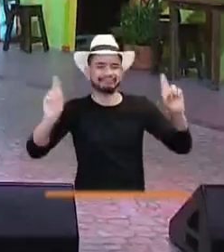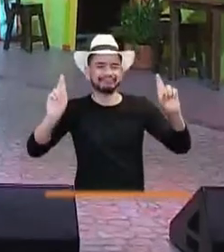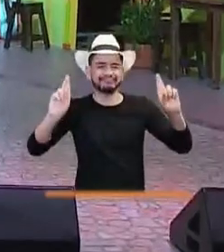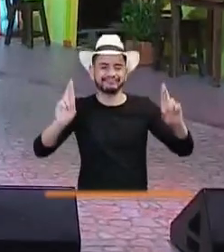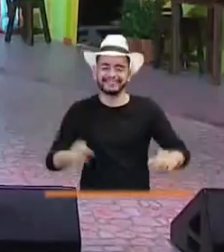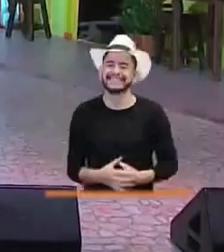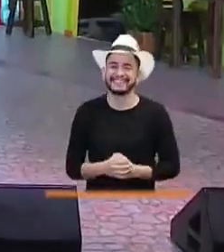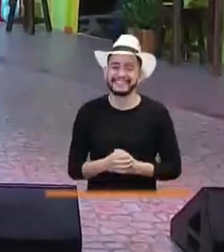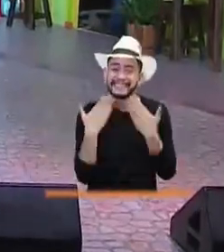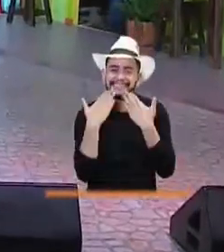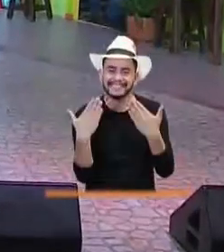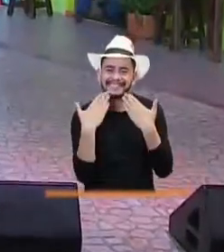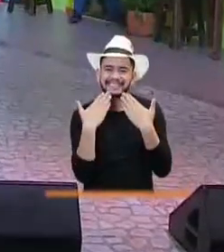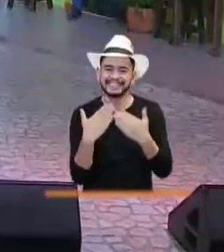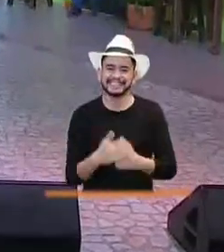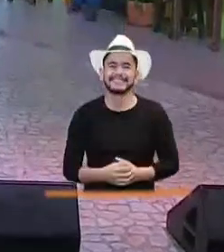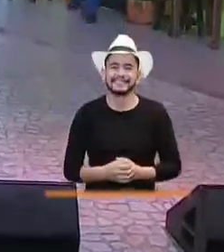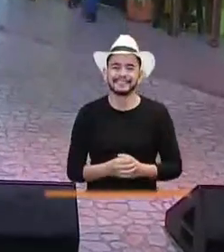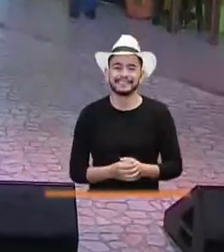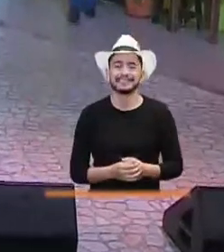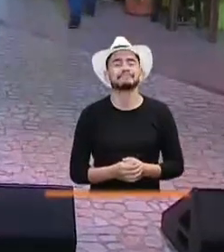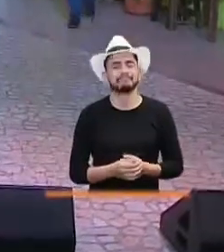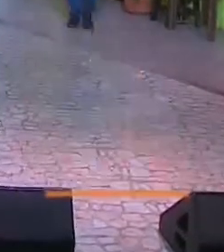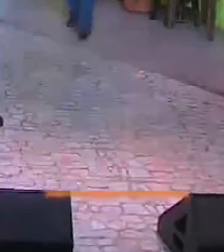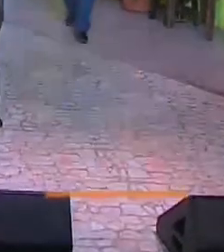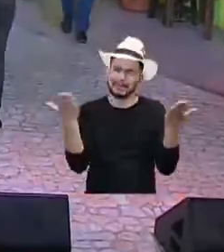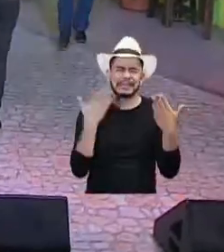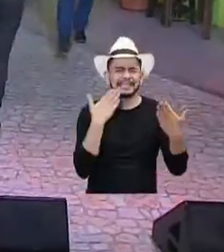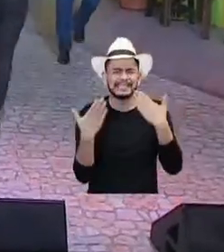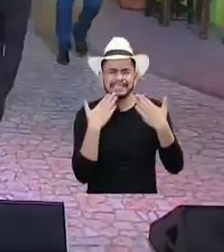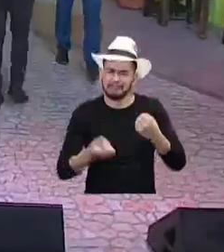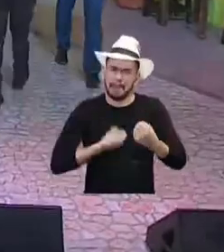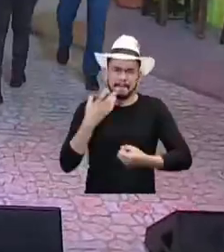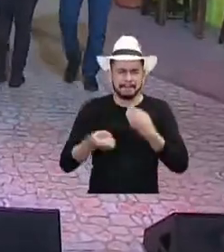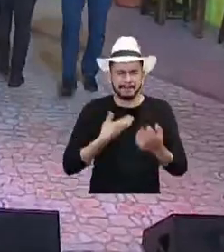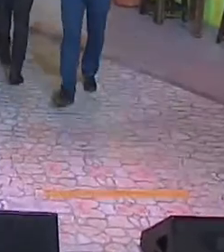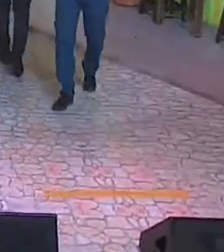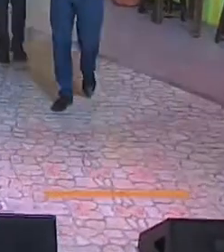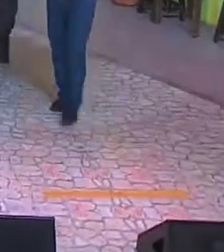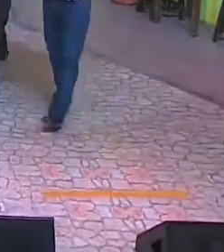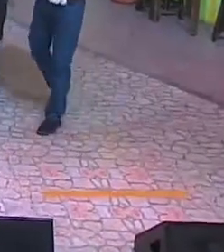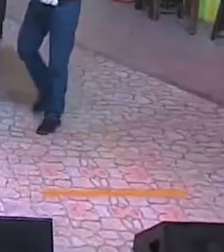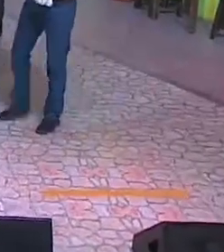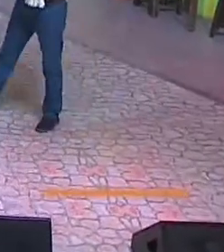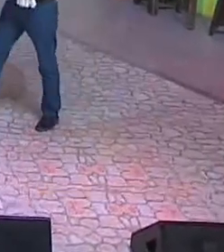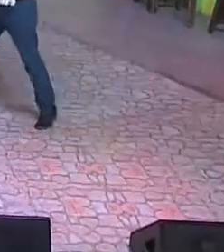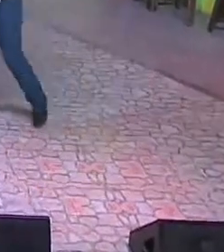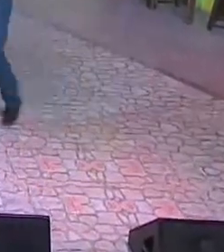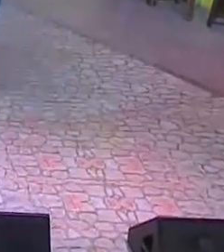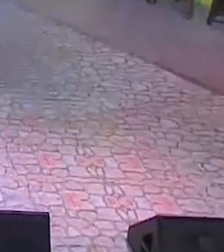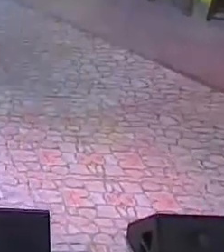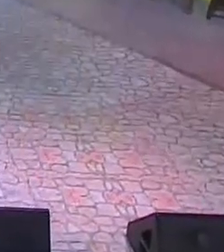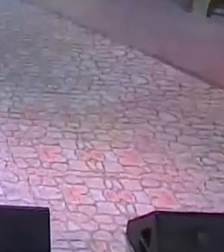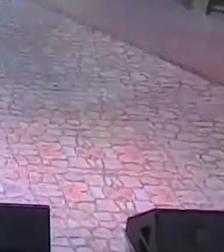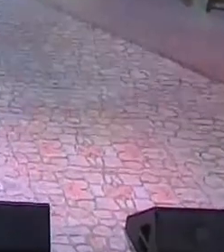Gracias. Gracias a ustedes, trovadores. Ha terminado. Y vamos a la última en esta ronda con tema